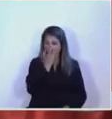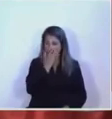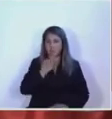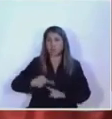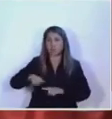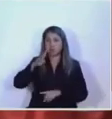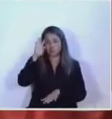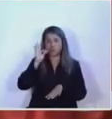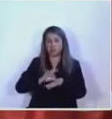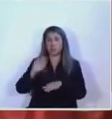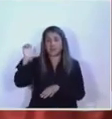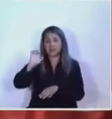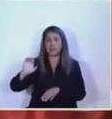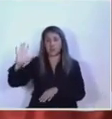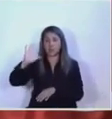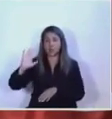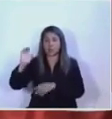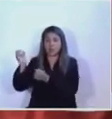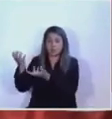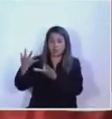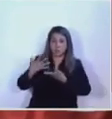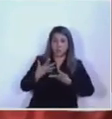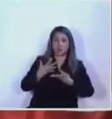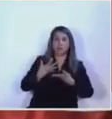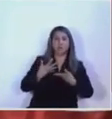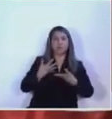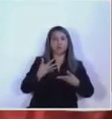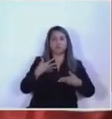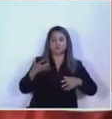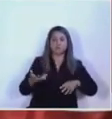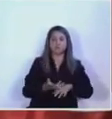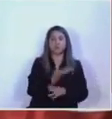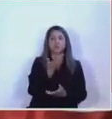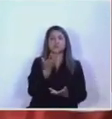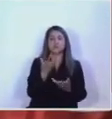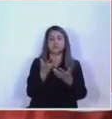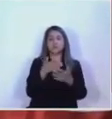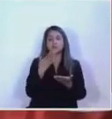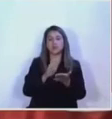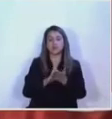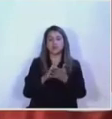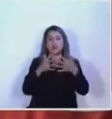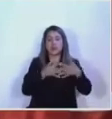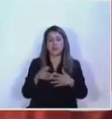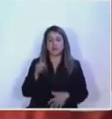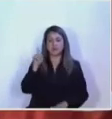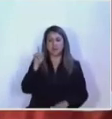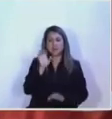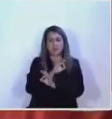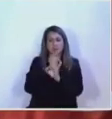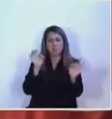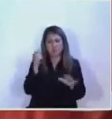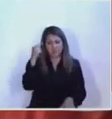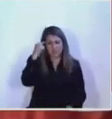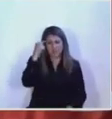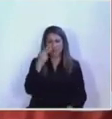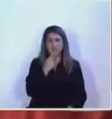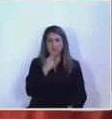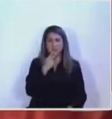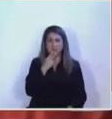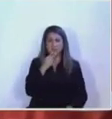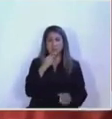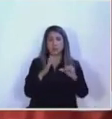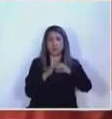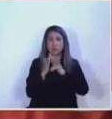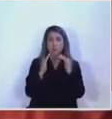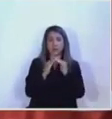llegaron de Europa y arrasaron con la población americana. Sin embargo, jamás imaginamos vivir una especie de cuarentena global